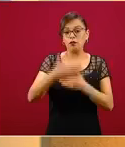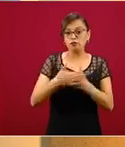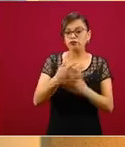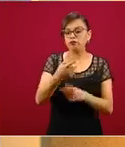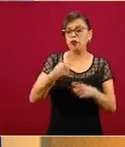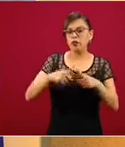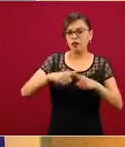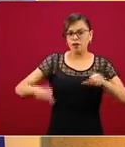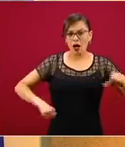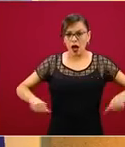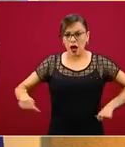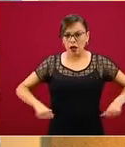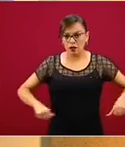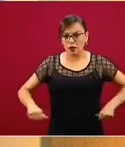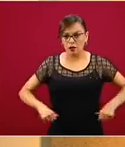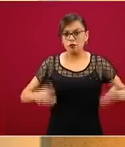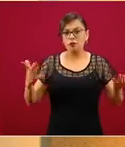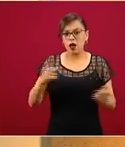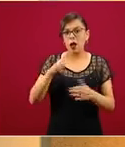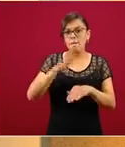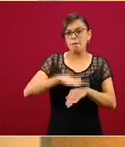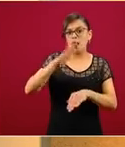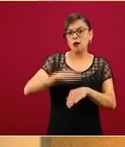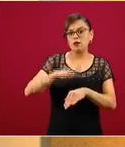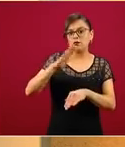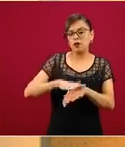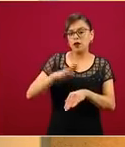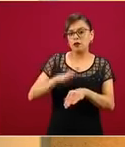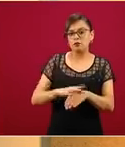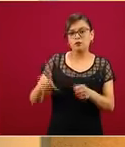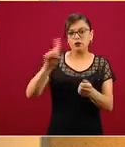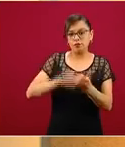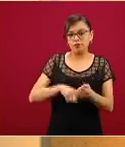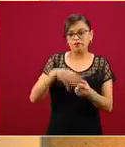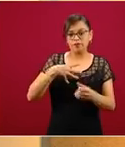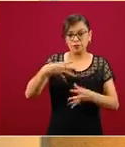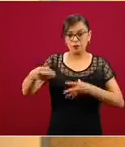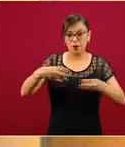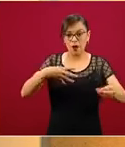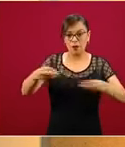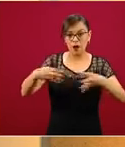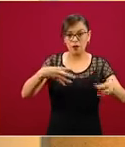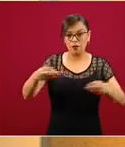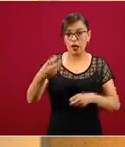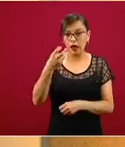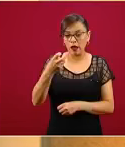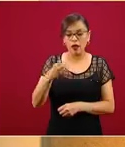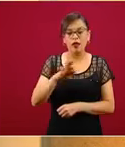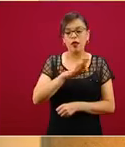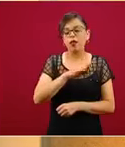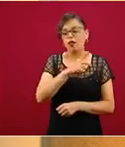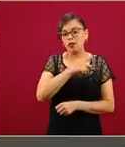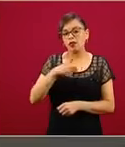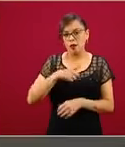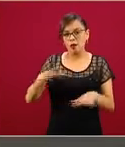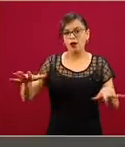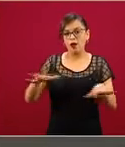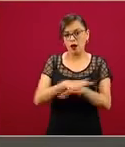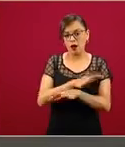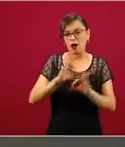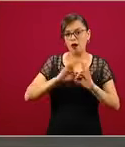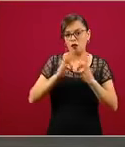que aumente los contagios, a que rebrote, hay que cambiar la modalidad de lo que se está haciendo. ¿Sí?